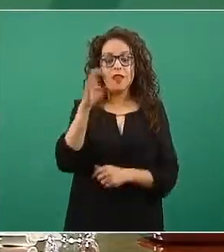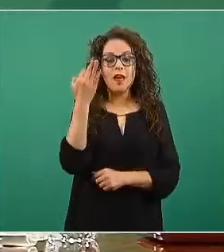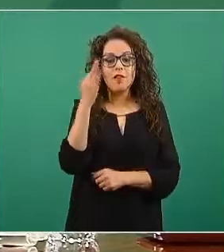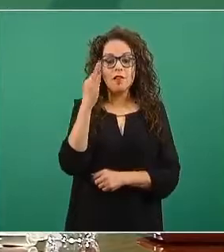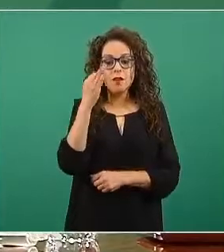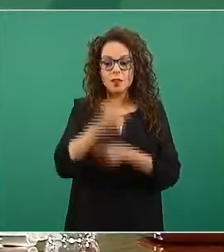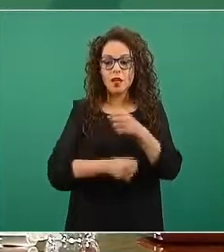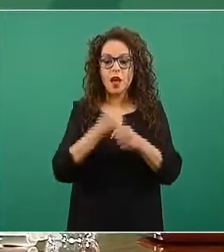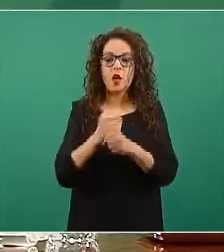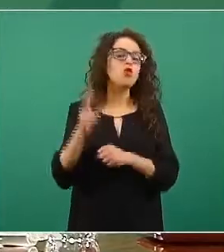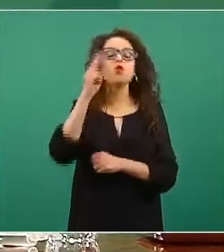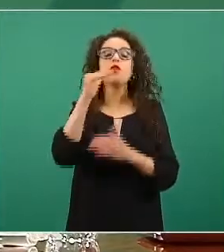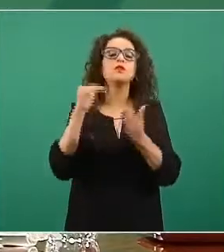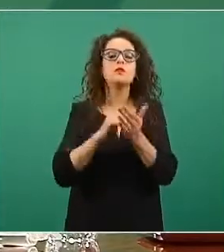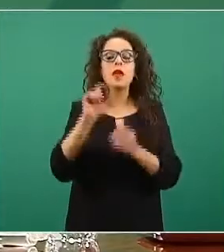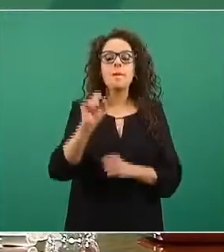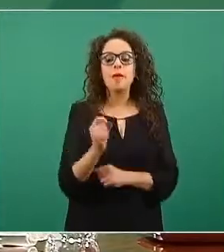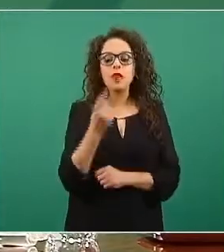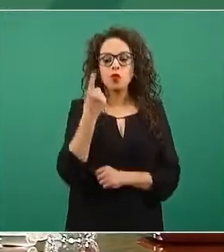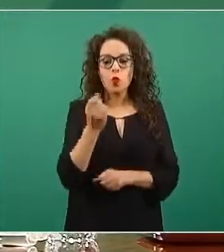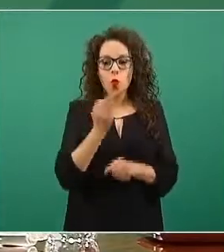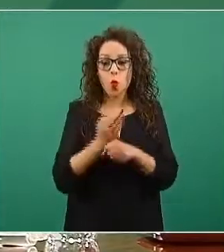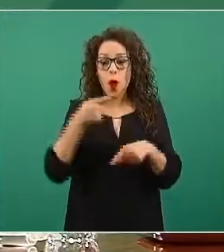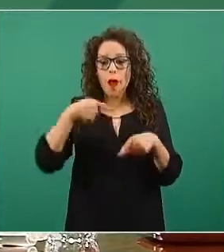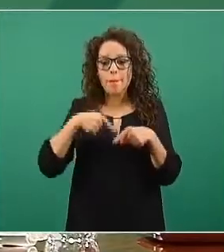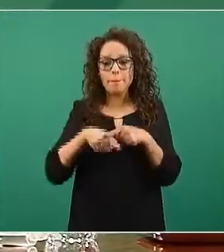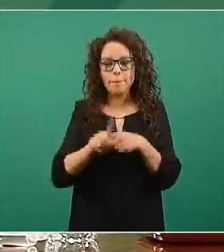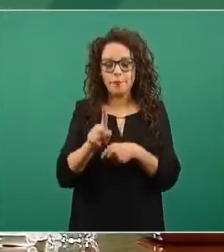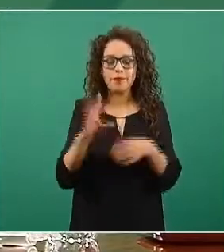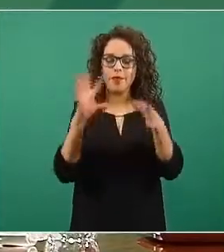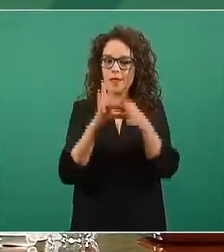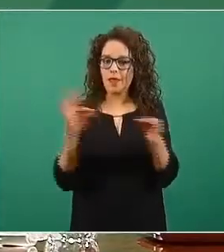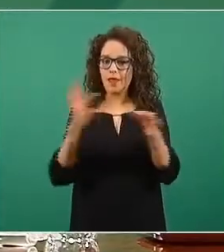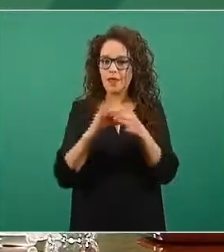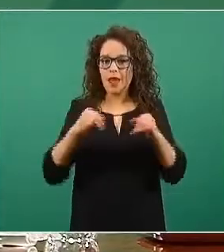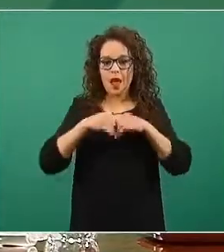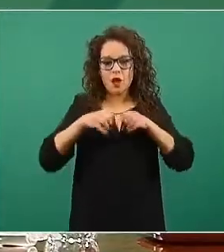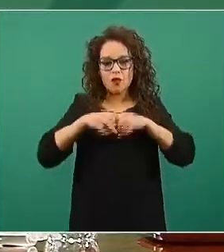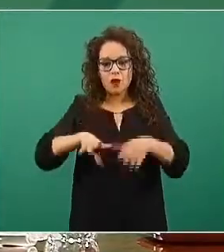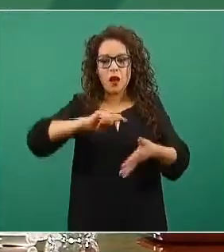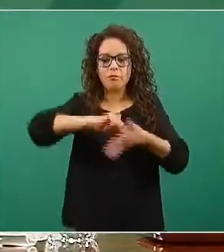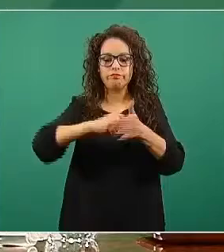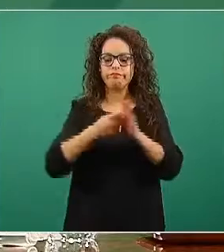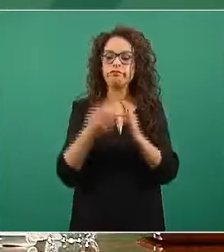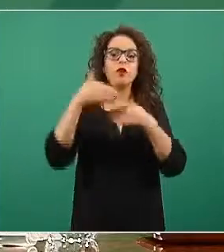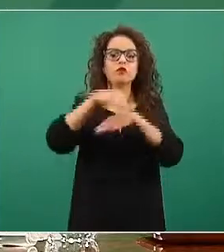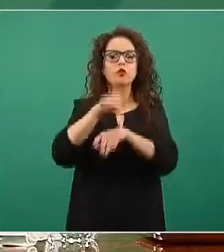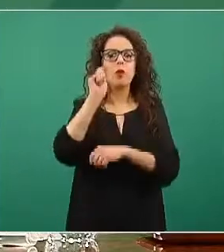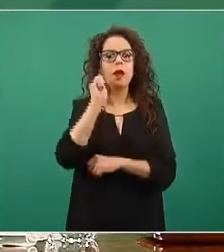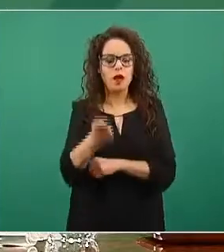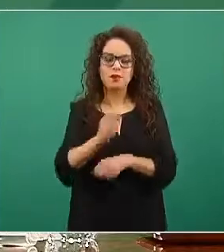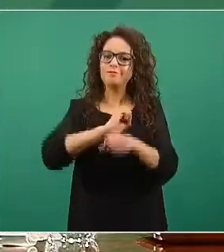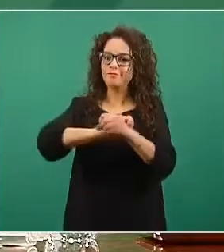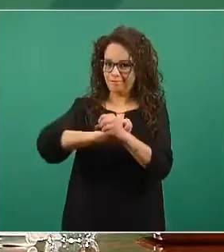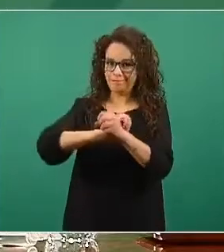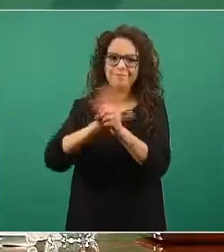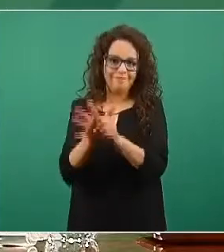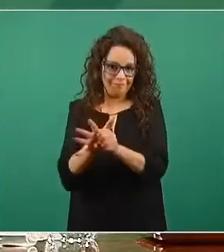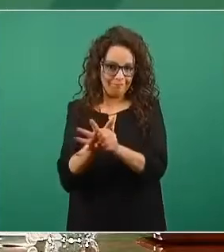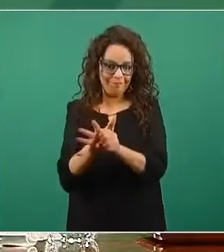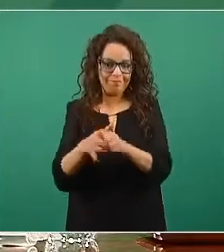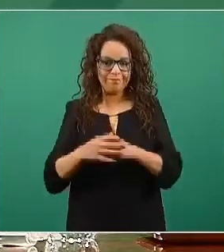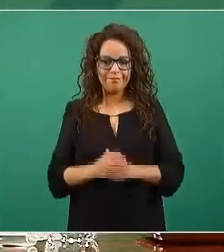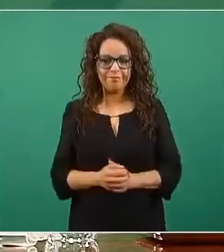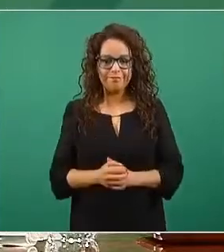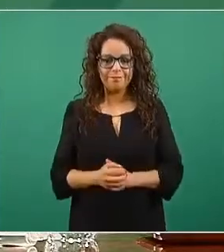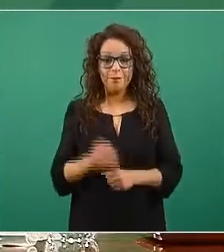del 2021, daremos inicio a este informe técnico sobre coronavirus. Y tengo el honor que